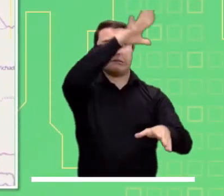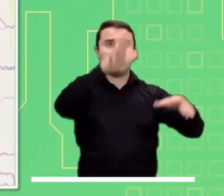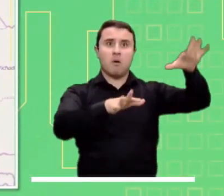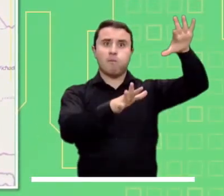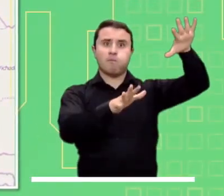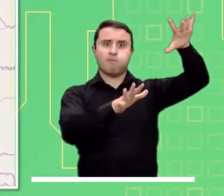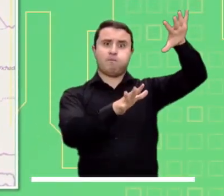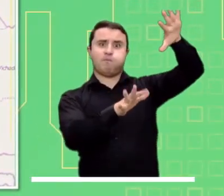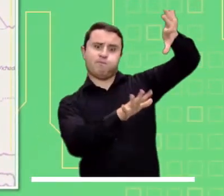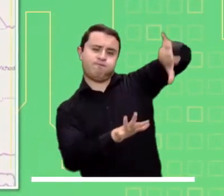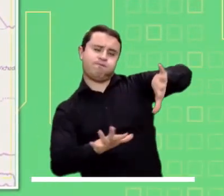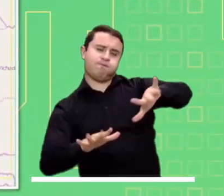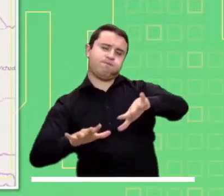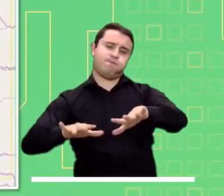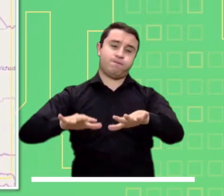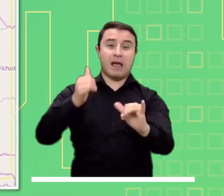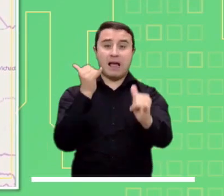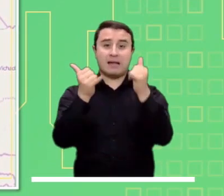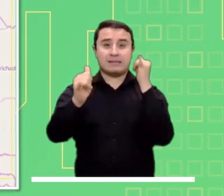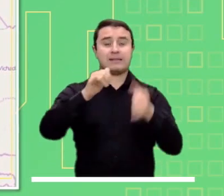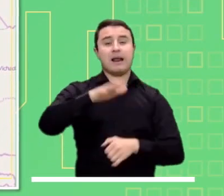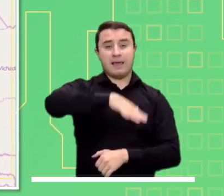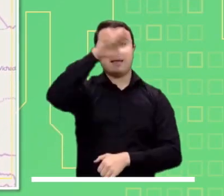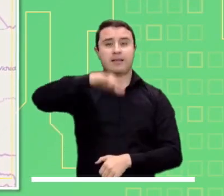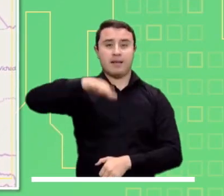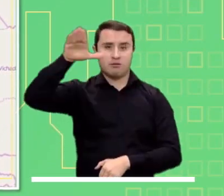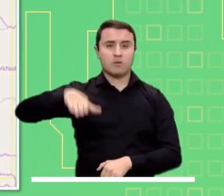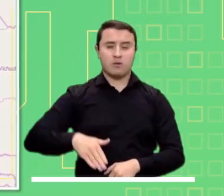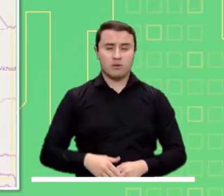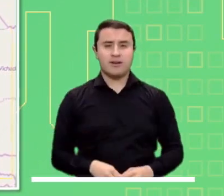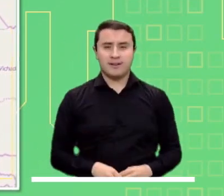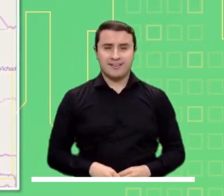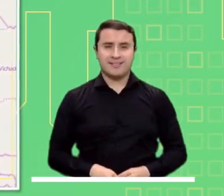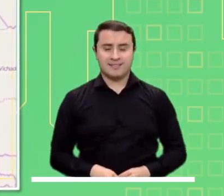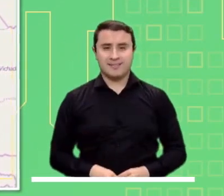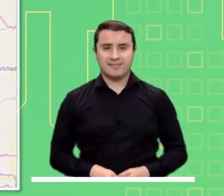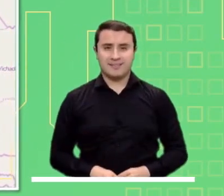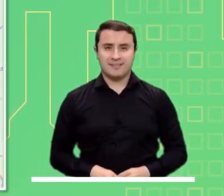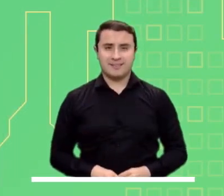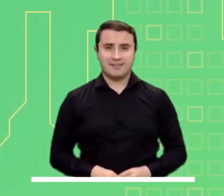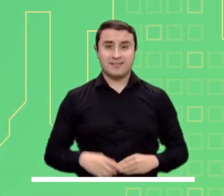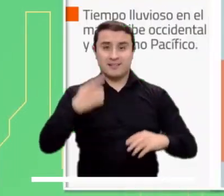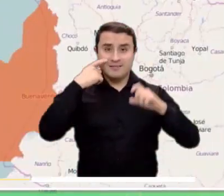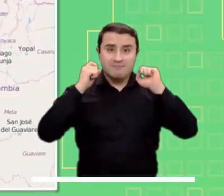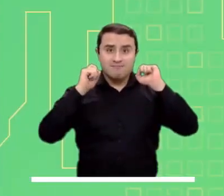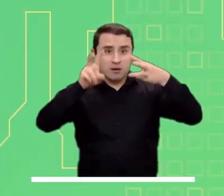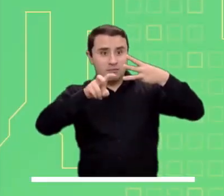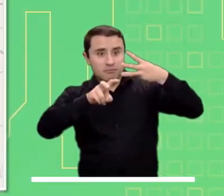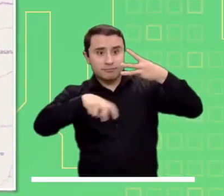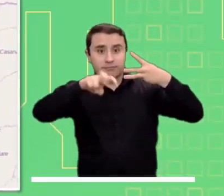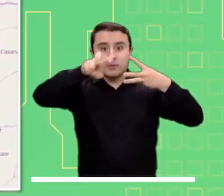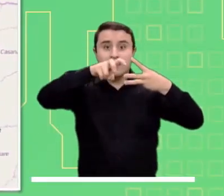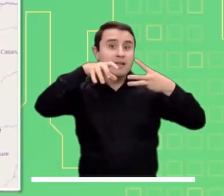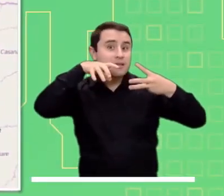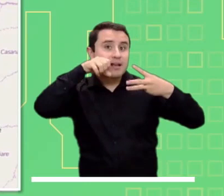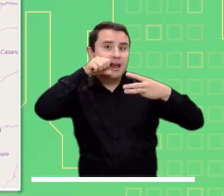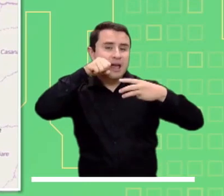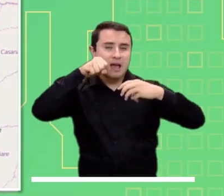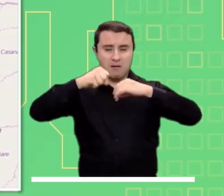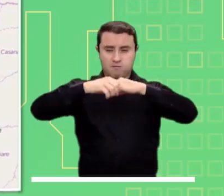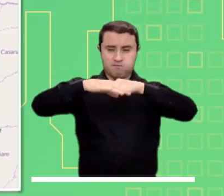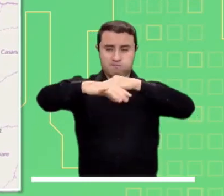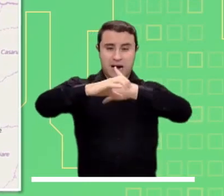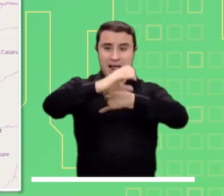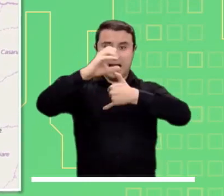Se mantiene la alerta roja por alta probabilidad de deslizamientos de tierra en zonas inestables de Casanare y Antioquia.